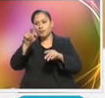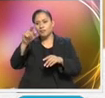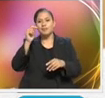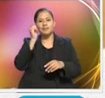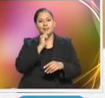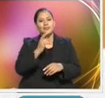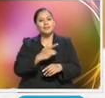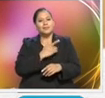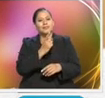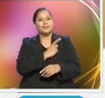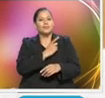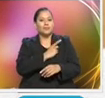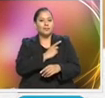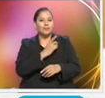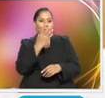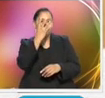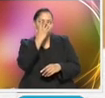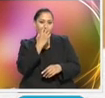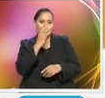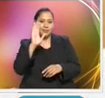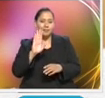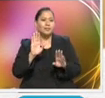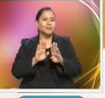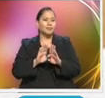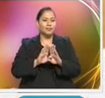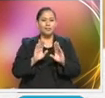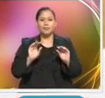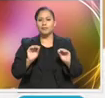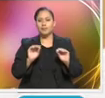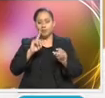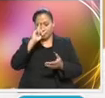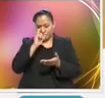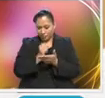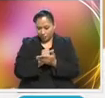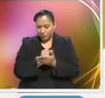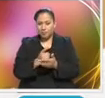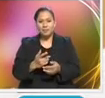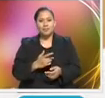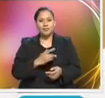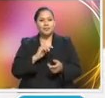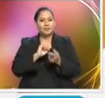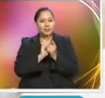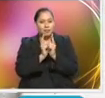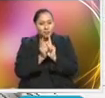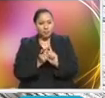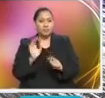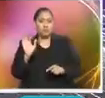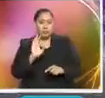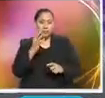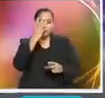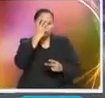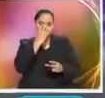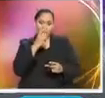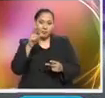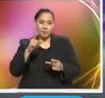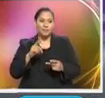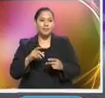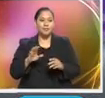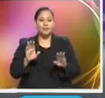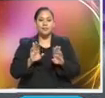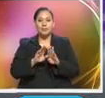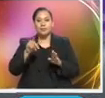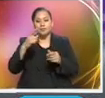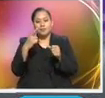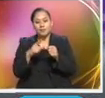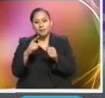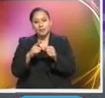donde él se sentía de alguna manera como obsesivo, se sentía a lo mejor depresivo, triste, porque iba esta